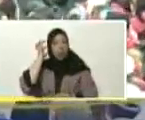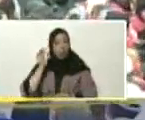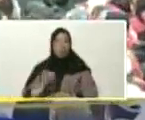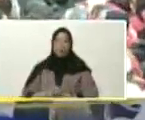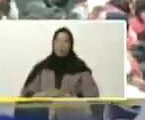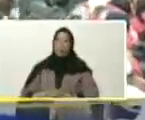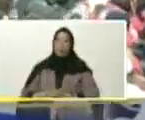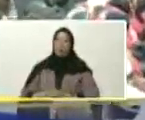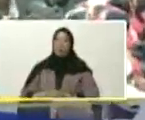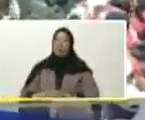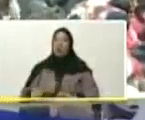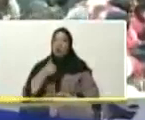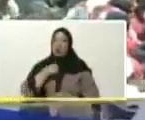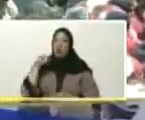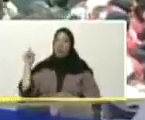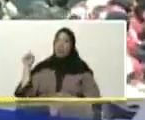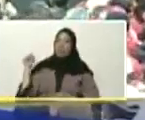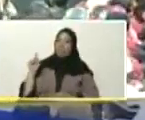Y hoy he venido